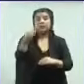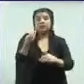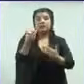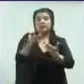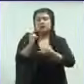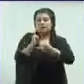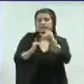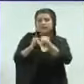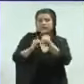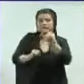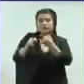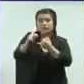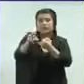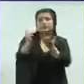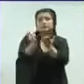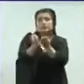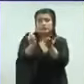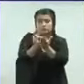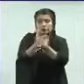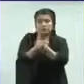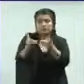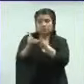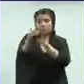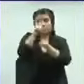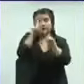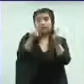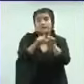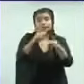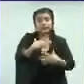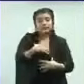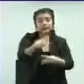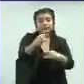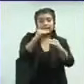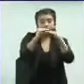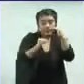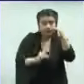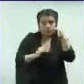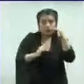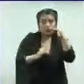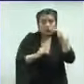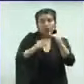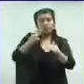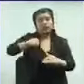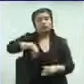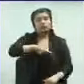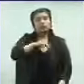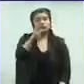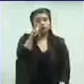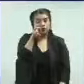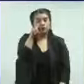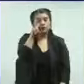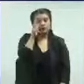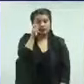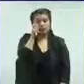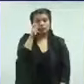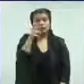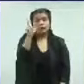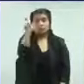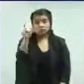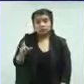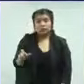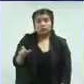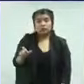liquidación. Pero más allá de esta, llaman la atención las reducciones que observamos en los